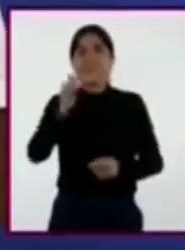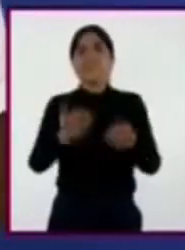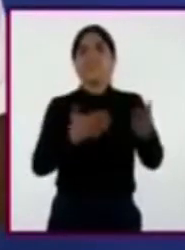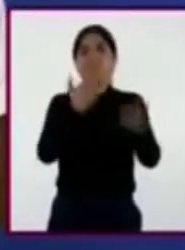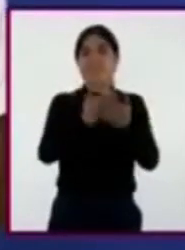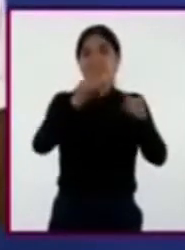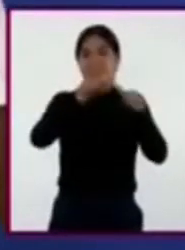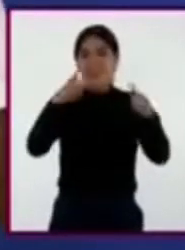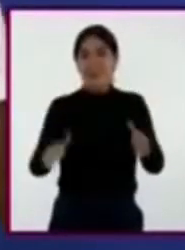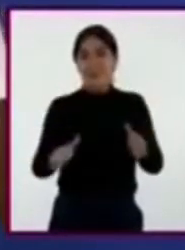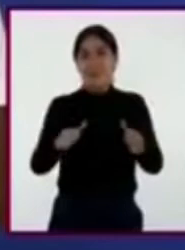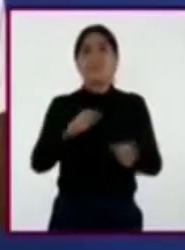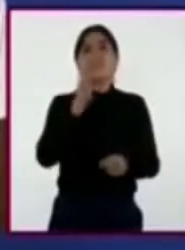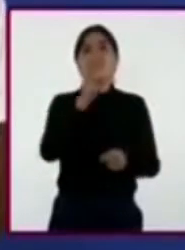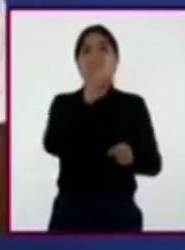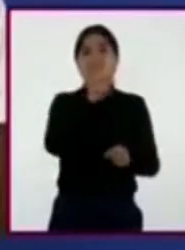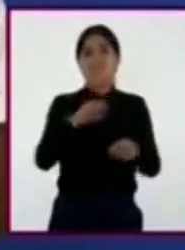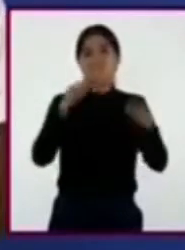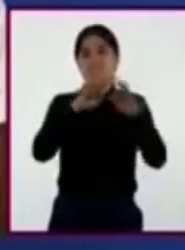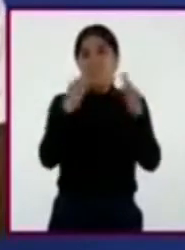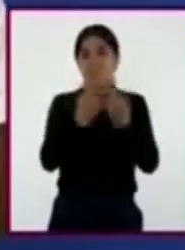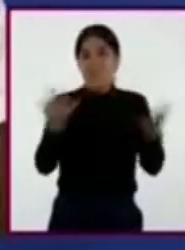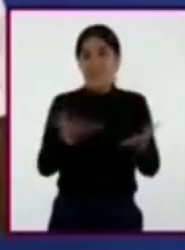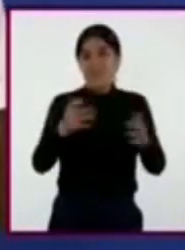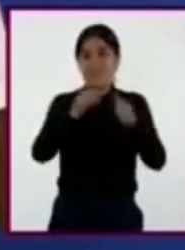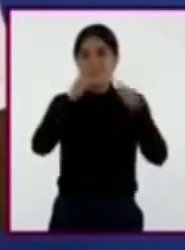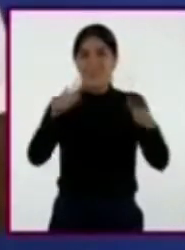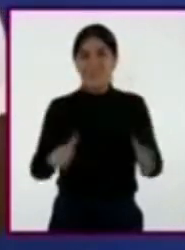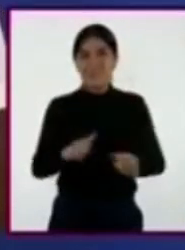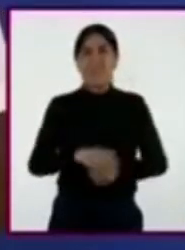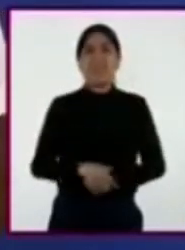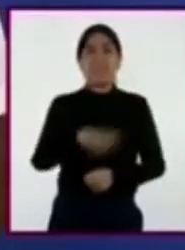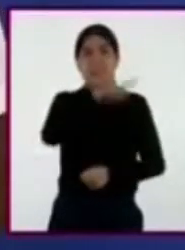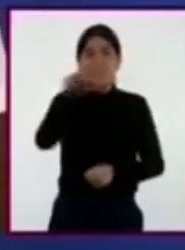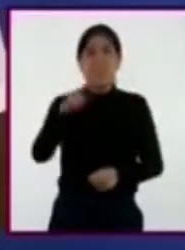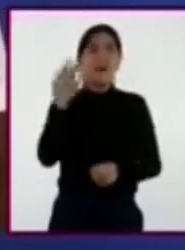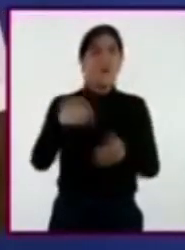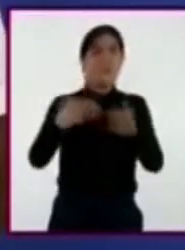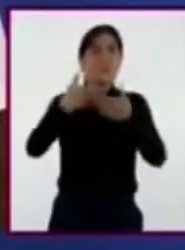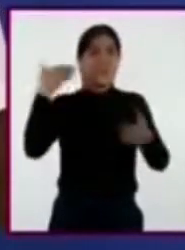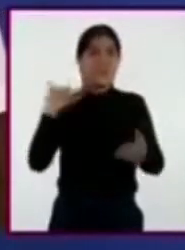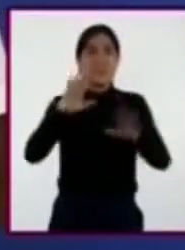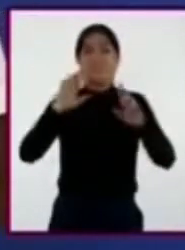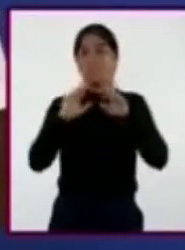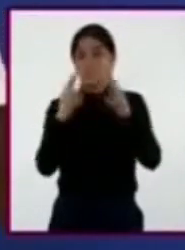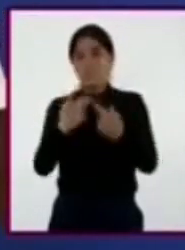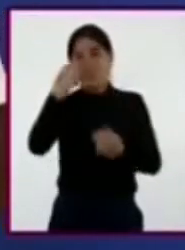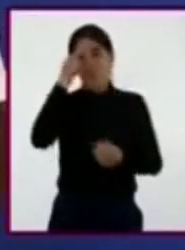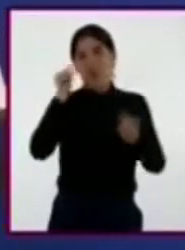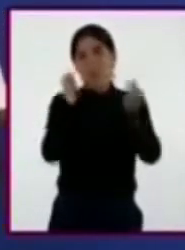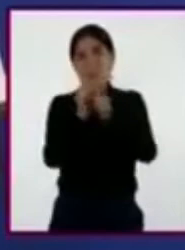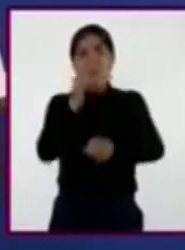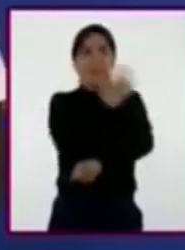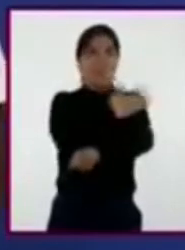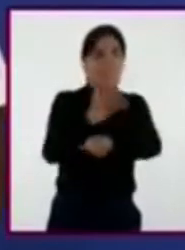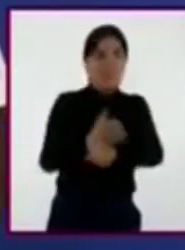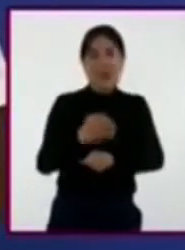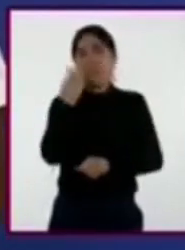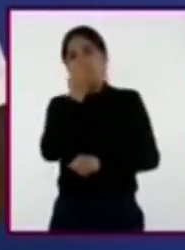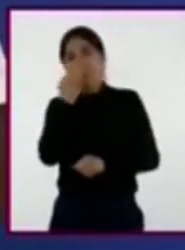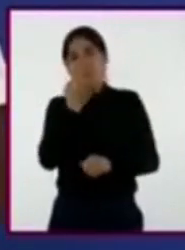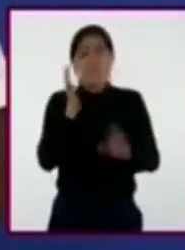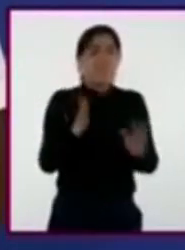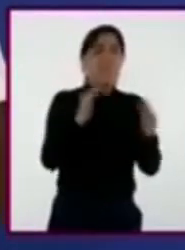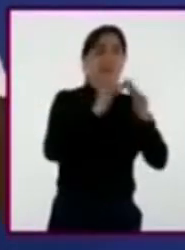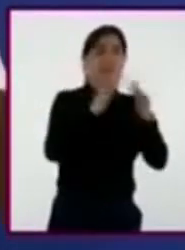que tengan que ver con esta forma de hacer arte? ¿Alguna vez ustedes se han reunido con compañeros, ya sea de clase o de su